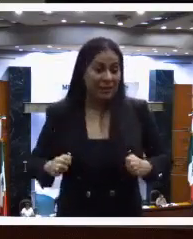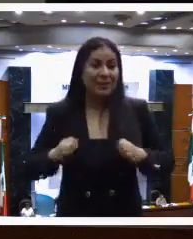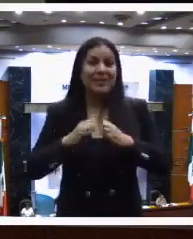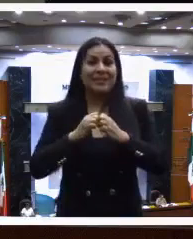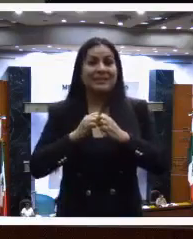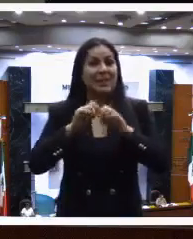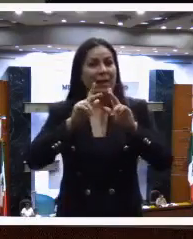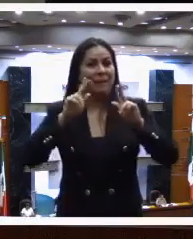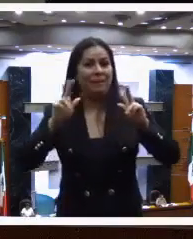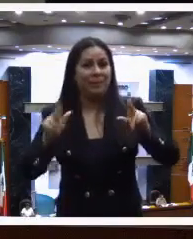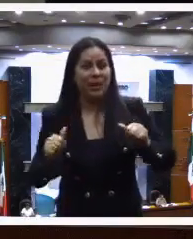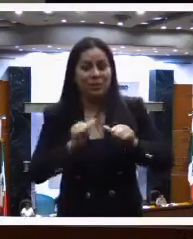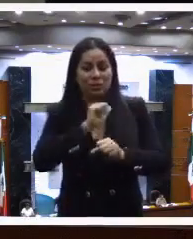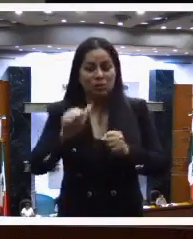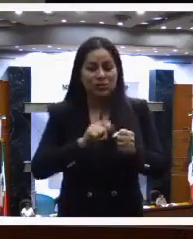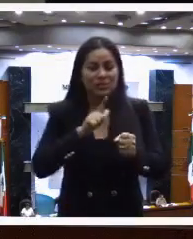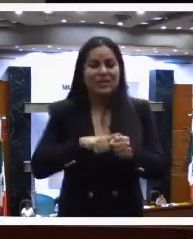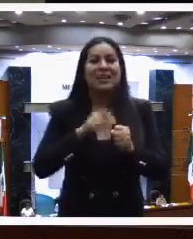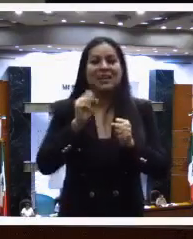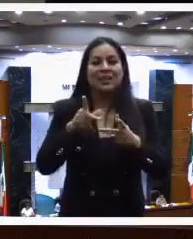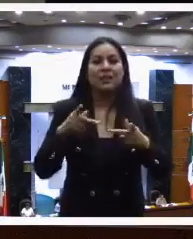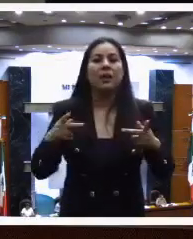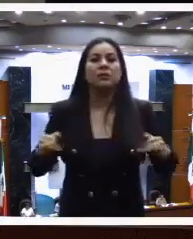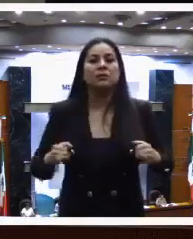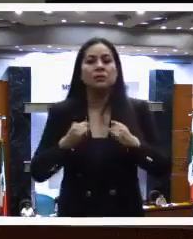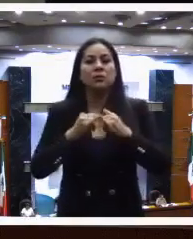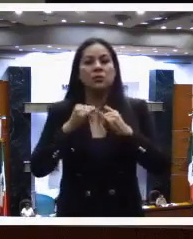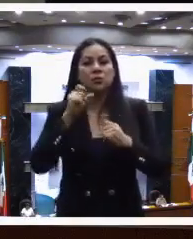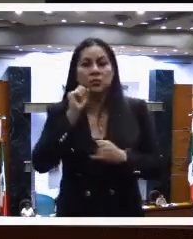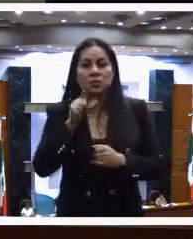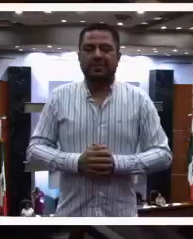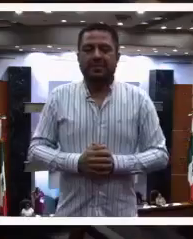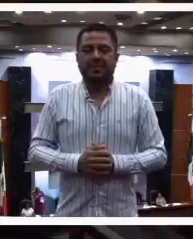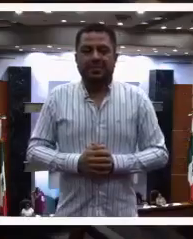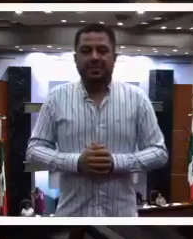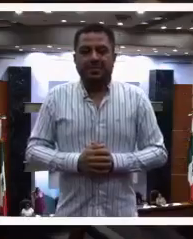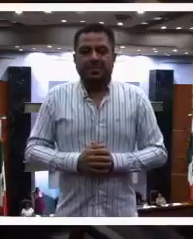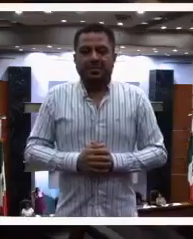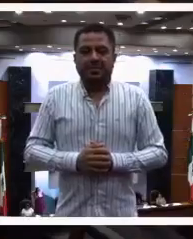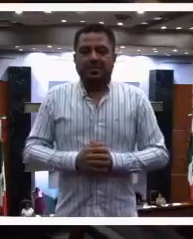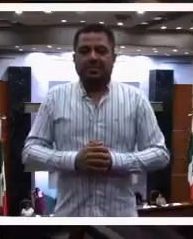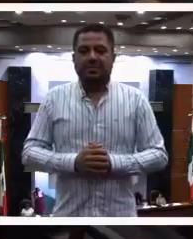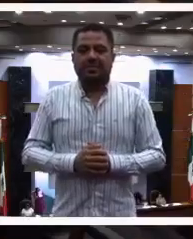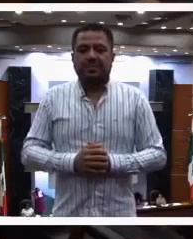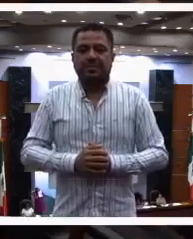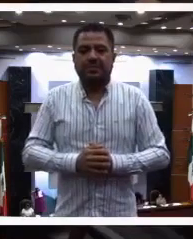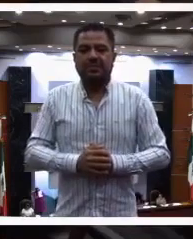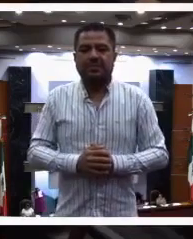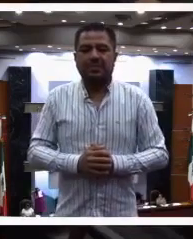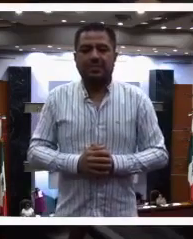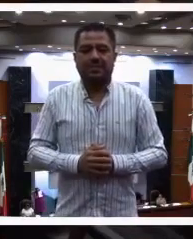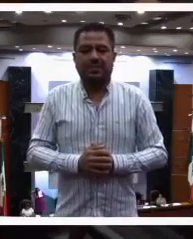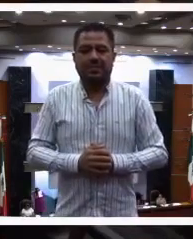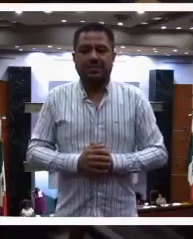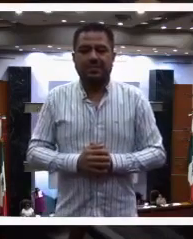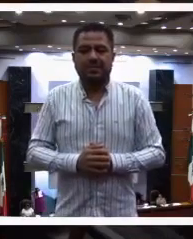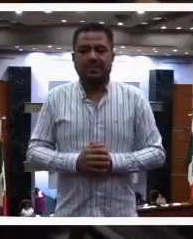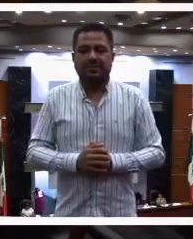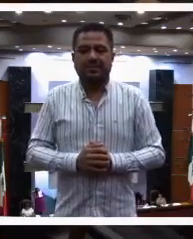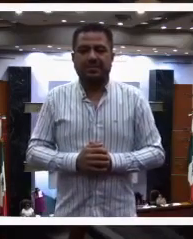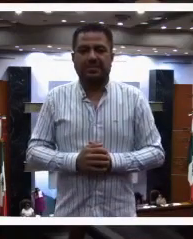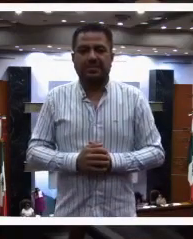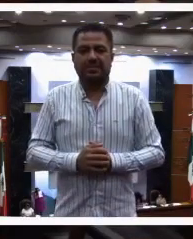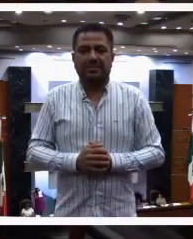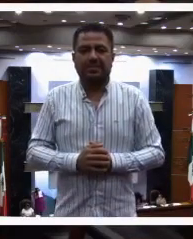paz social y la integridad de las instituciones estatales la entrega de documentos para la solicitud de registro de